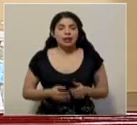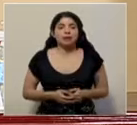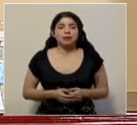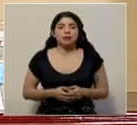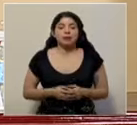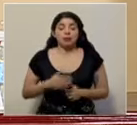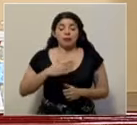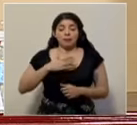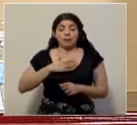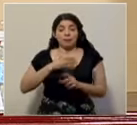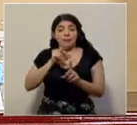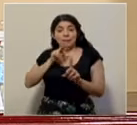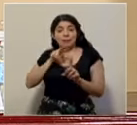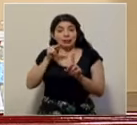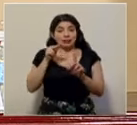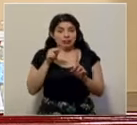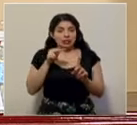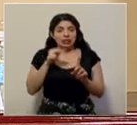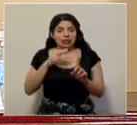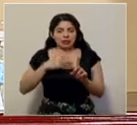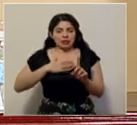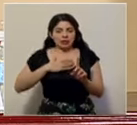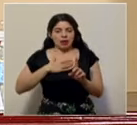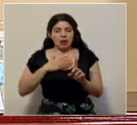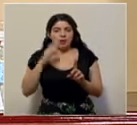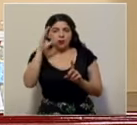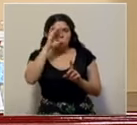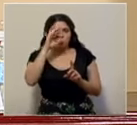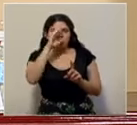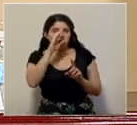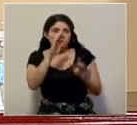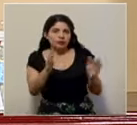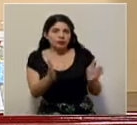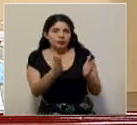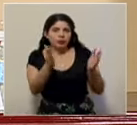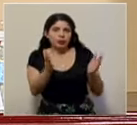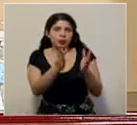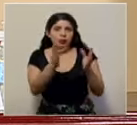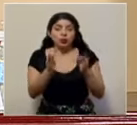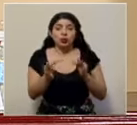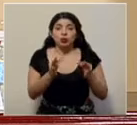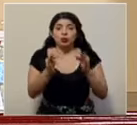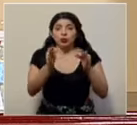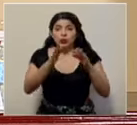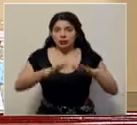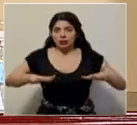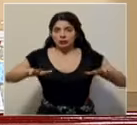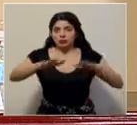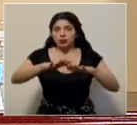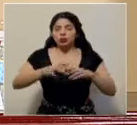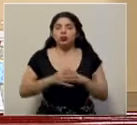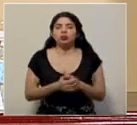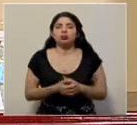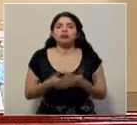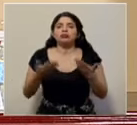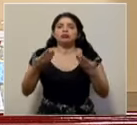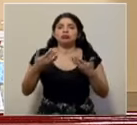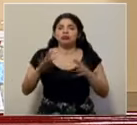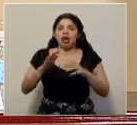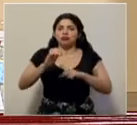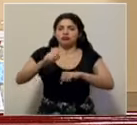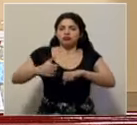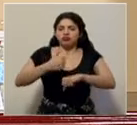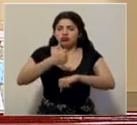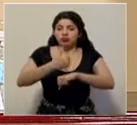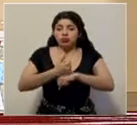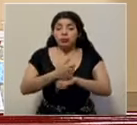desde la perspectiva de incentivar un poco el turismo local, se estableció